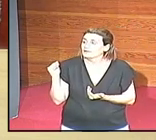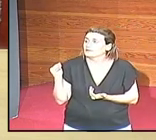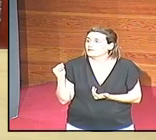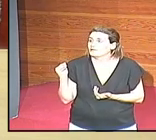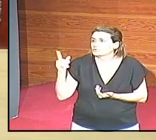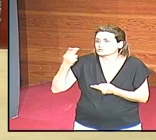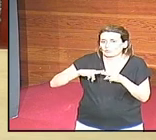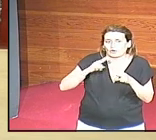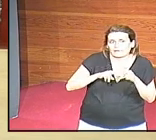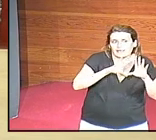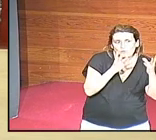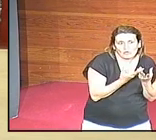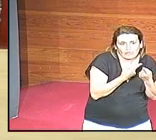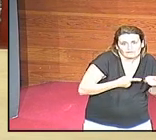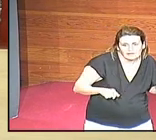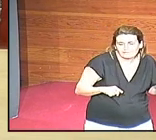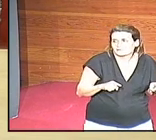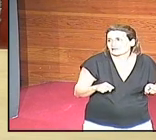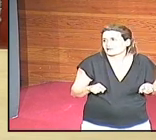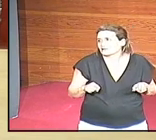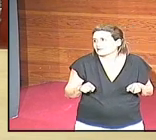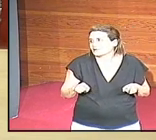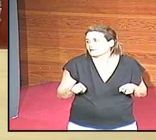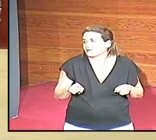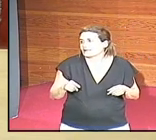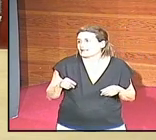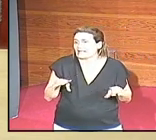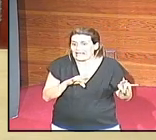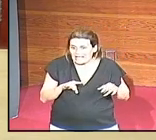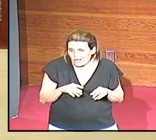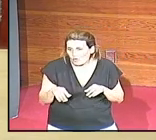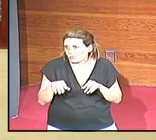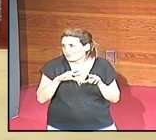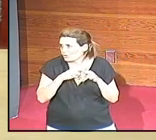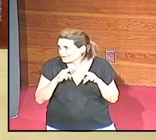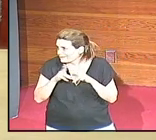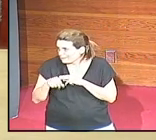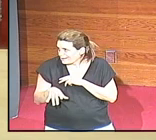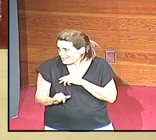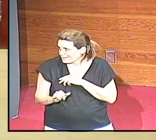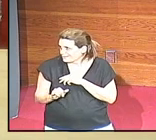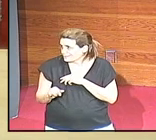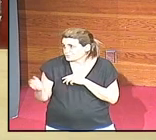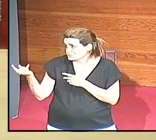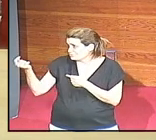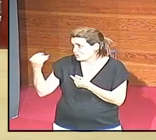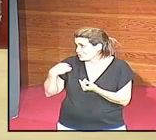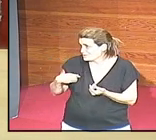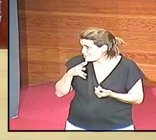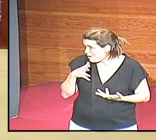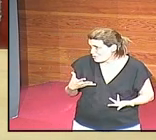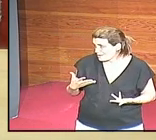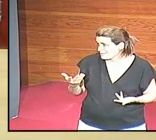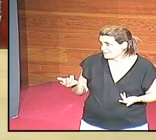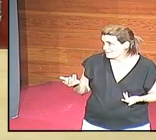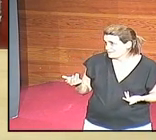era una política, era un mundo en el que la política era, o la geopolítica era de bloques, ¿no? Pues yo creo que un poco, pues, que de alguna manera